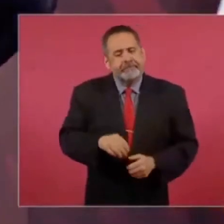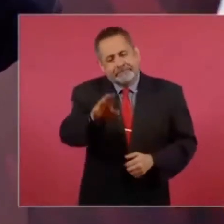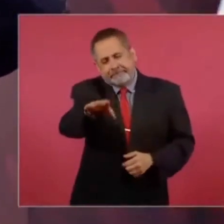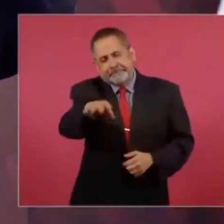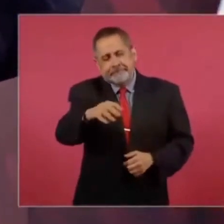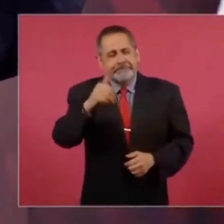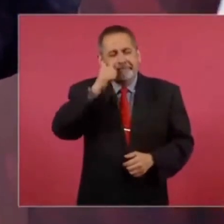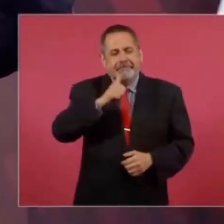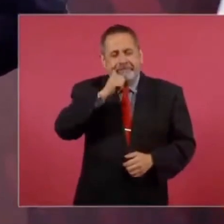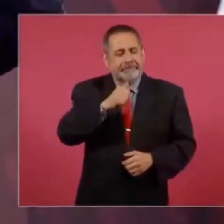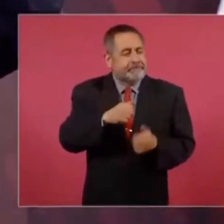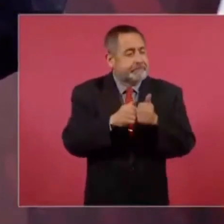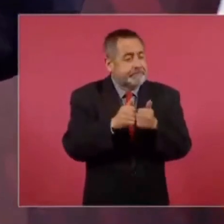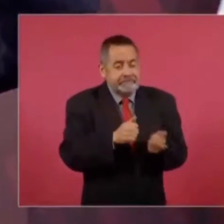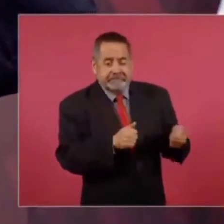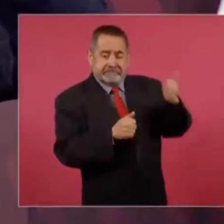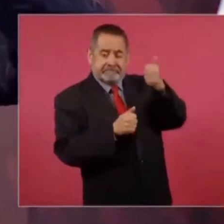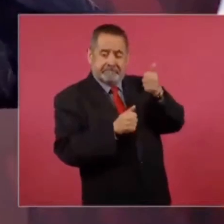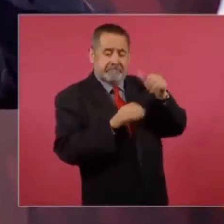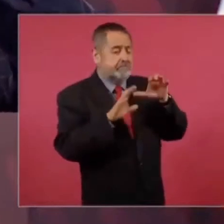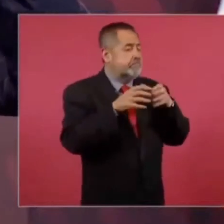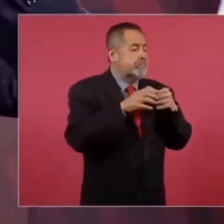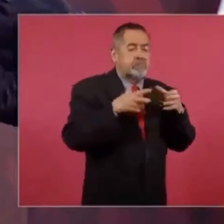Siempre los de arriba, los de la élite, ¿no?